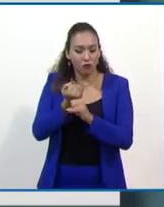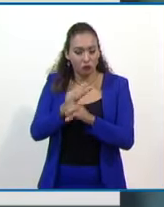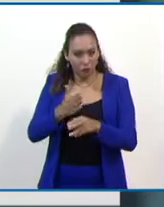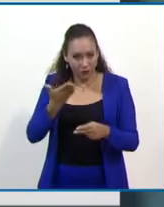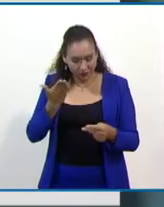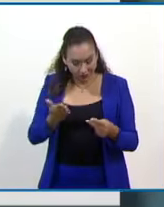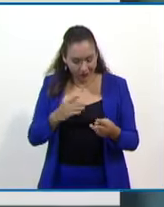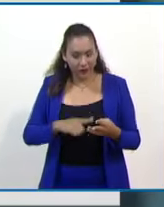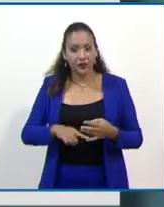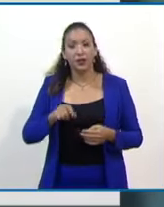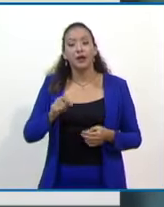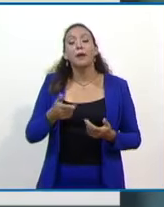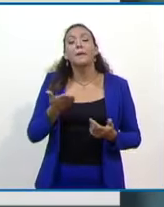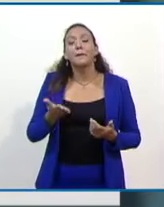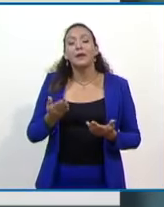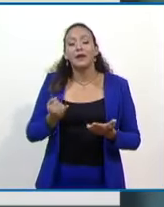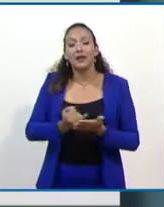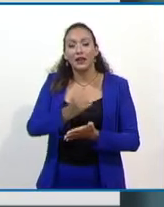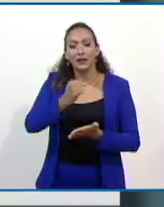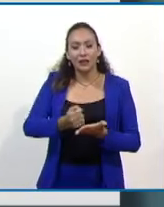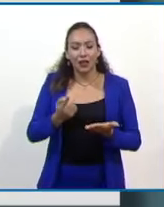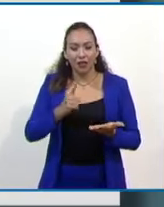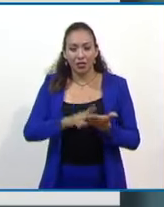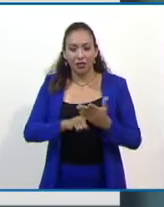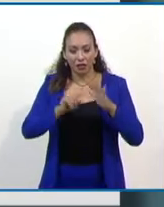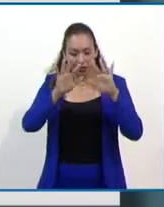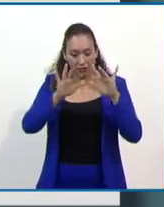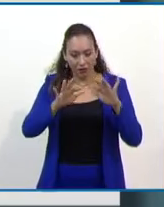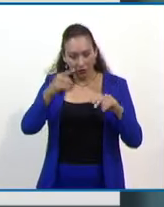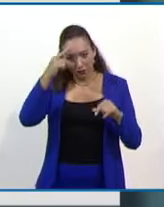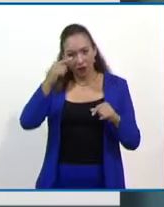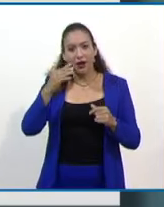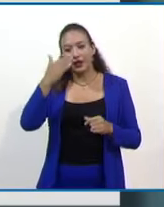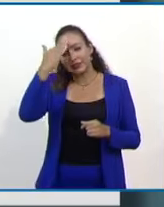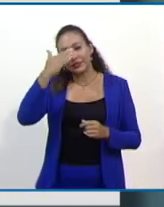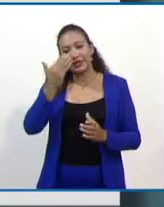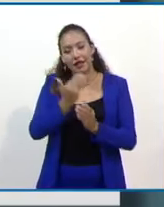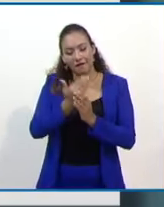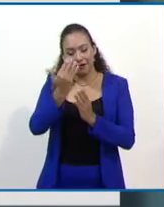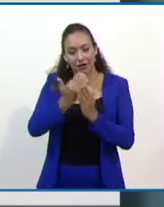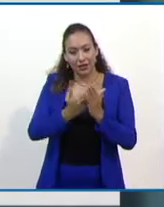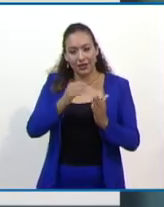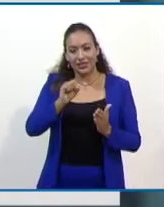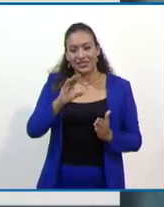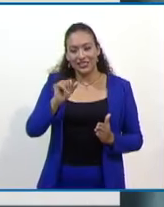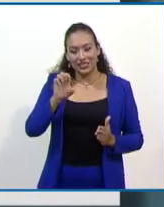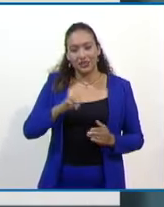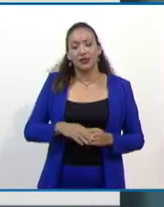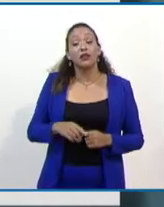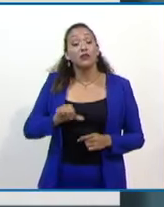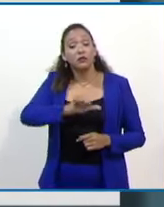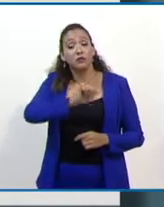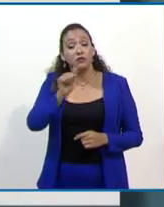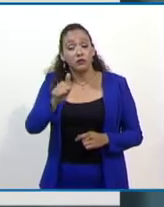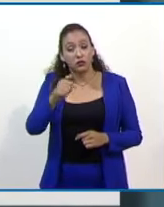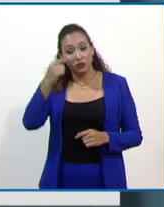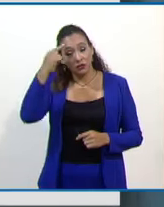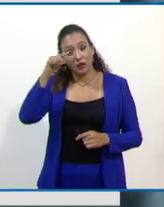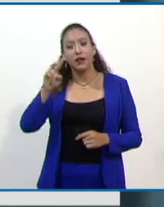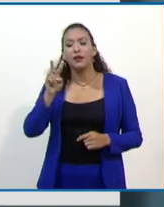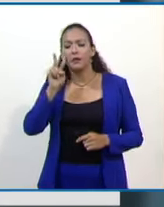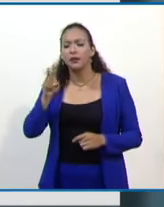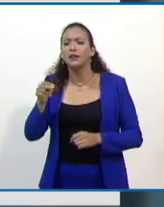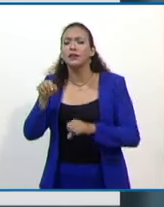las sentencias almacenadas en el Sistema Integral de Seguimiento de Expedientes SISE, y sobre la competencia de los tribunales